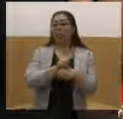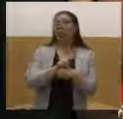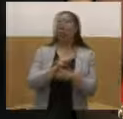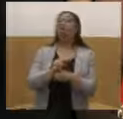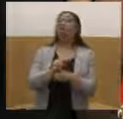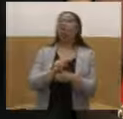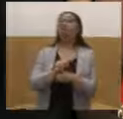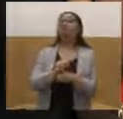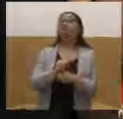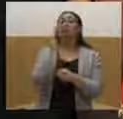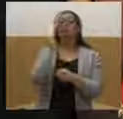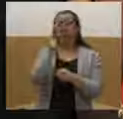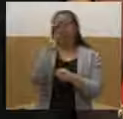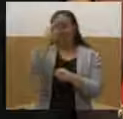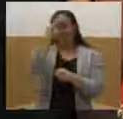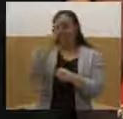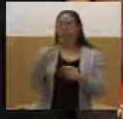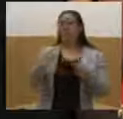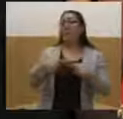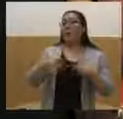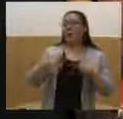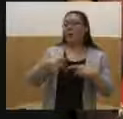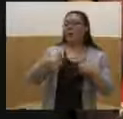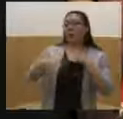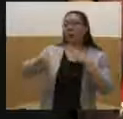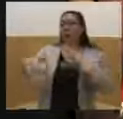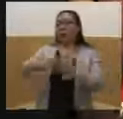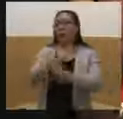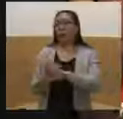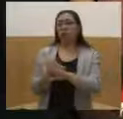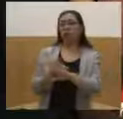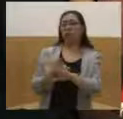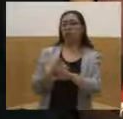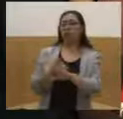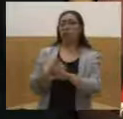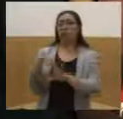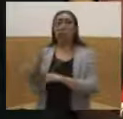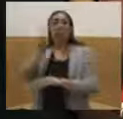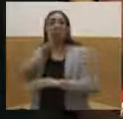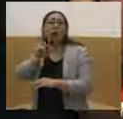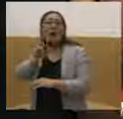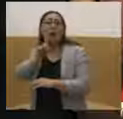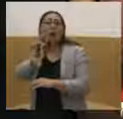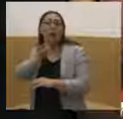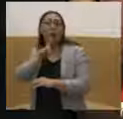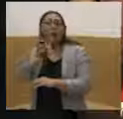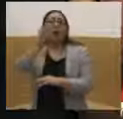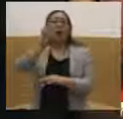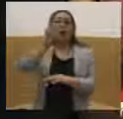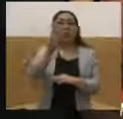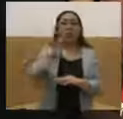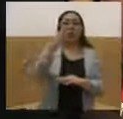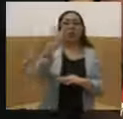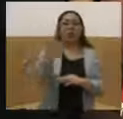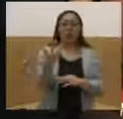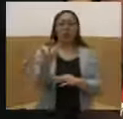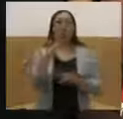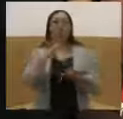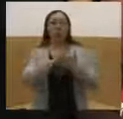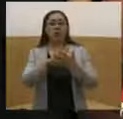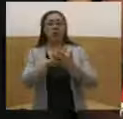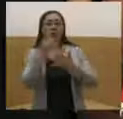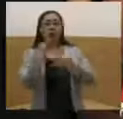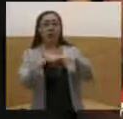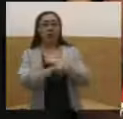que retarde o entorpezca la procuración o administración de justicia de 3 a 8 años de prisión,